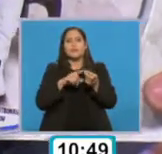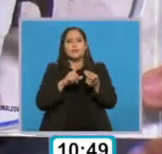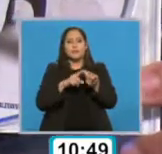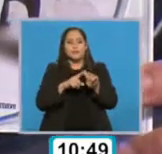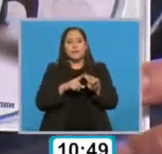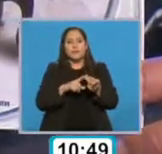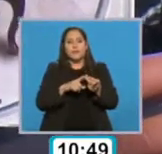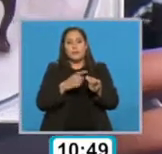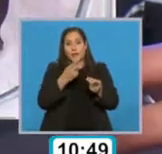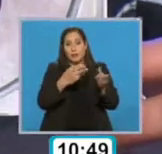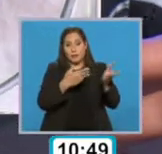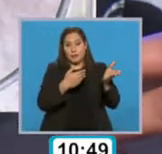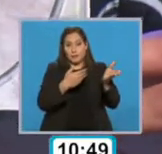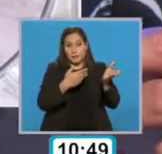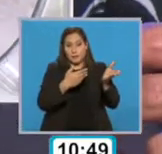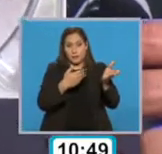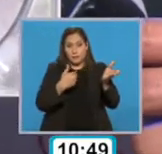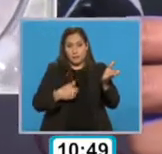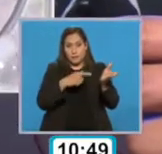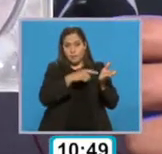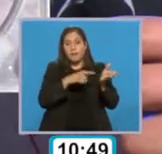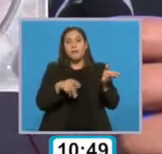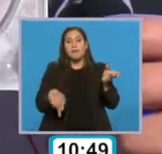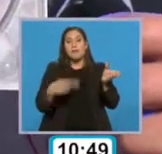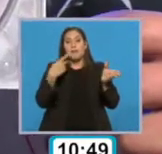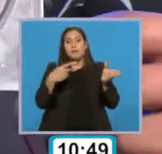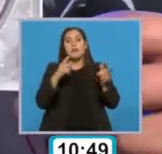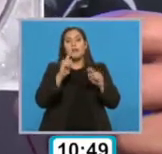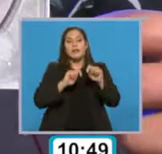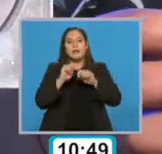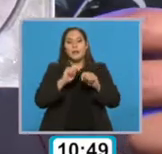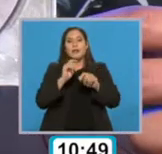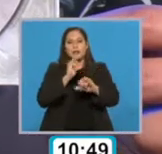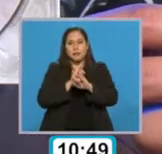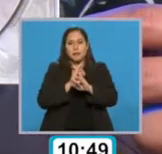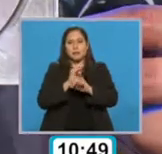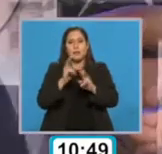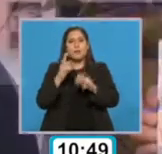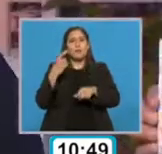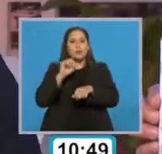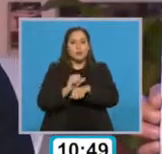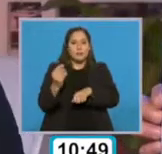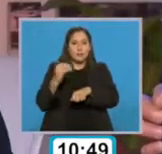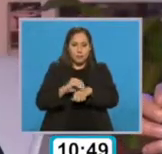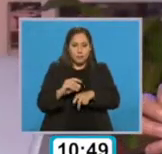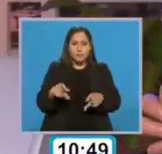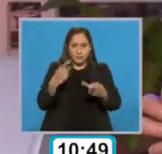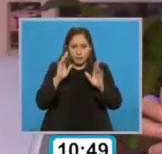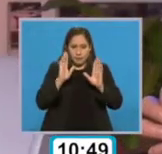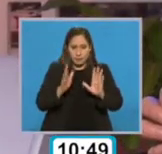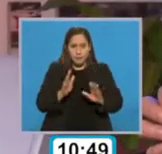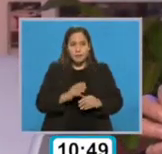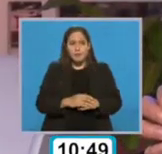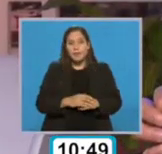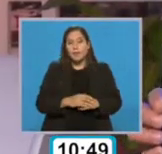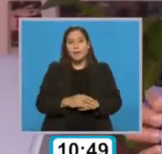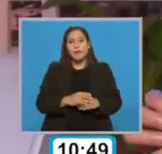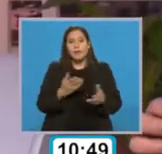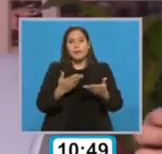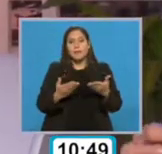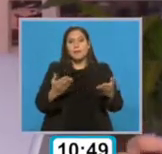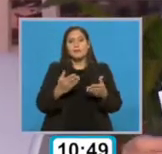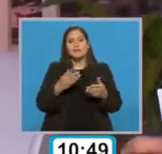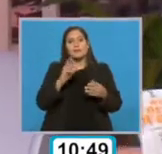Cuéntanos. Este físico lo vamos a estar próximamente ya vendiendo. En tiendas digitales ya está desde hace una semana en venta. Ajá. Y pues en